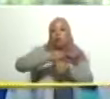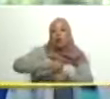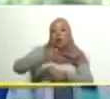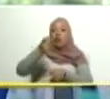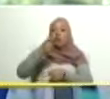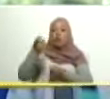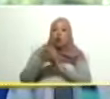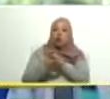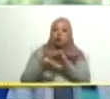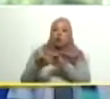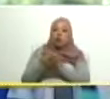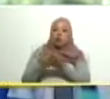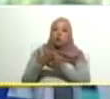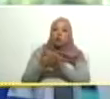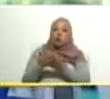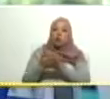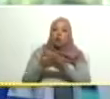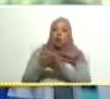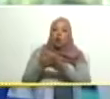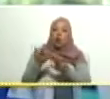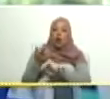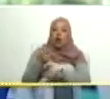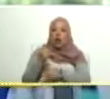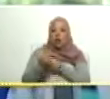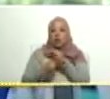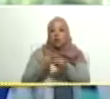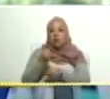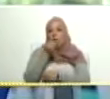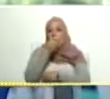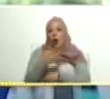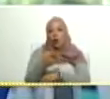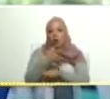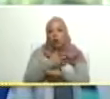Creamos el 1x10 del buen gobierno.